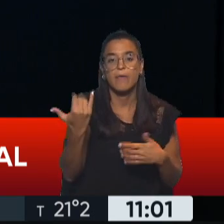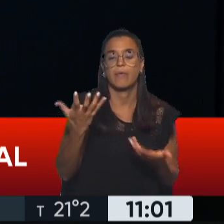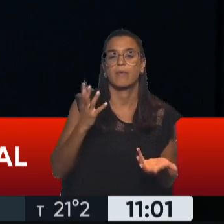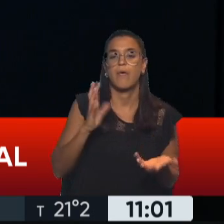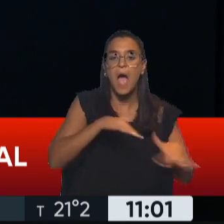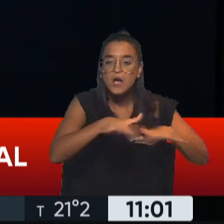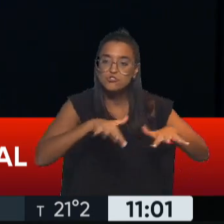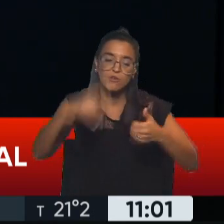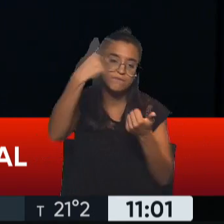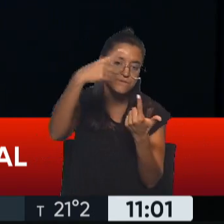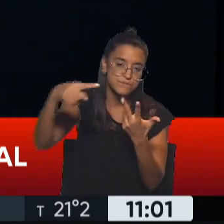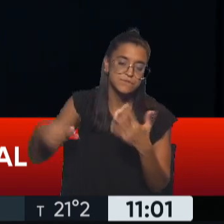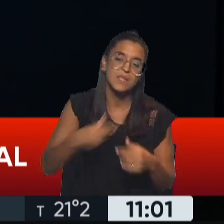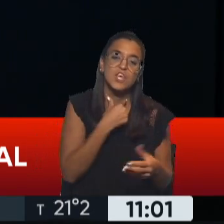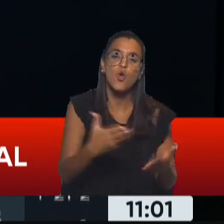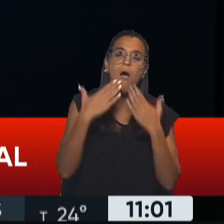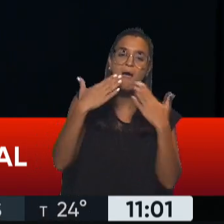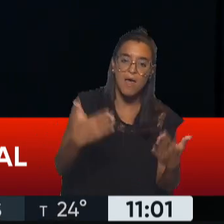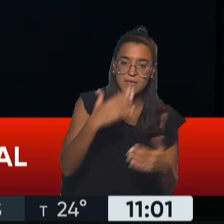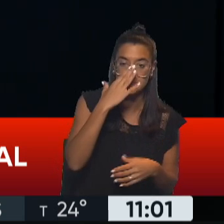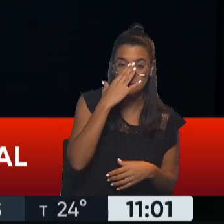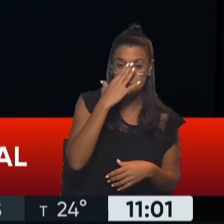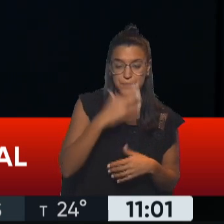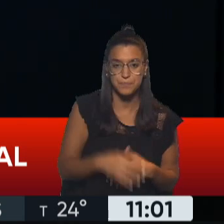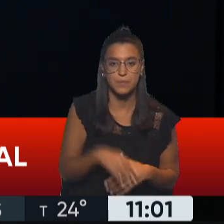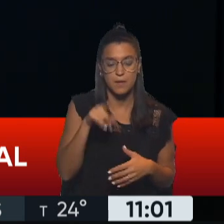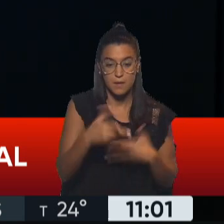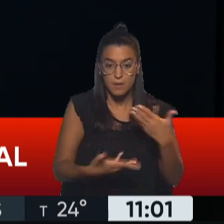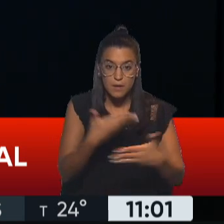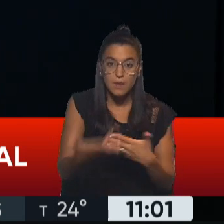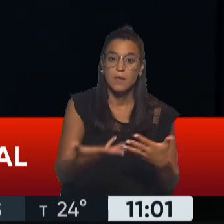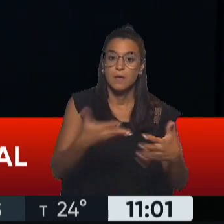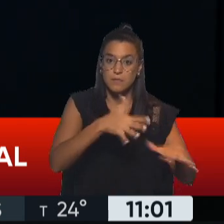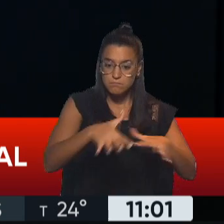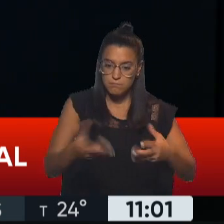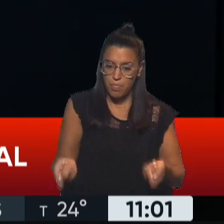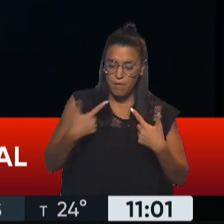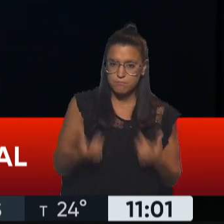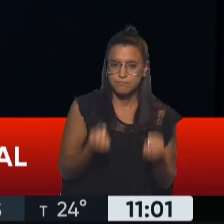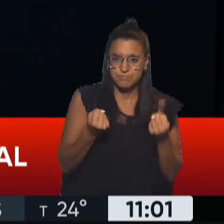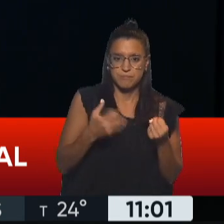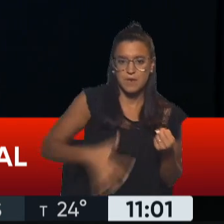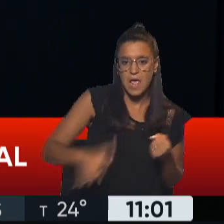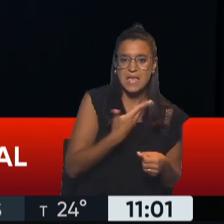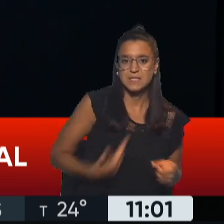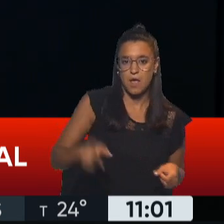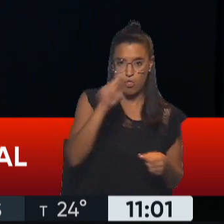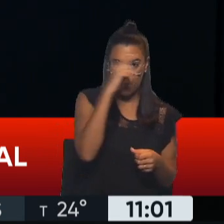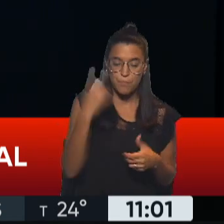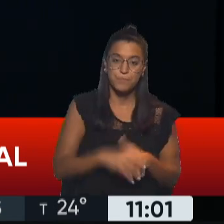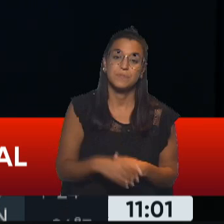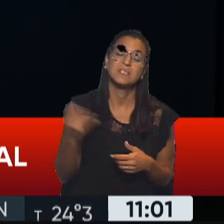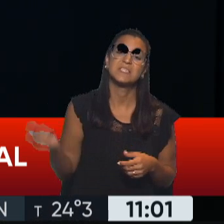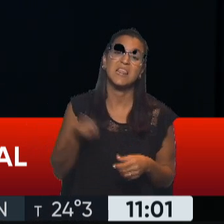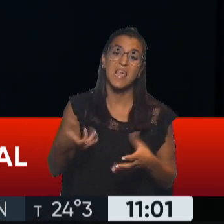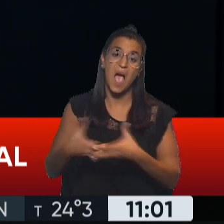de acciones y yo quiero también agradecer a aquellos que llevaron adelante acciones que nos fortalecieron como Estado-nación. Los